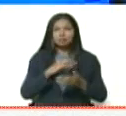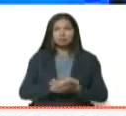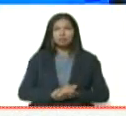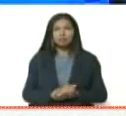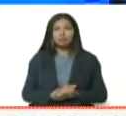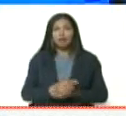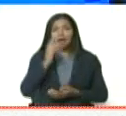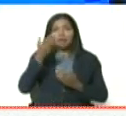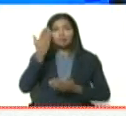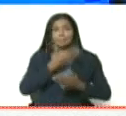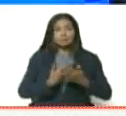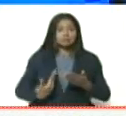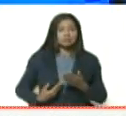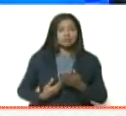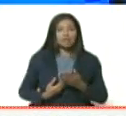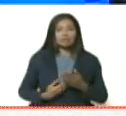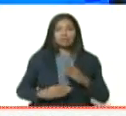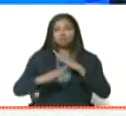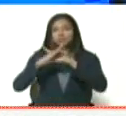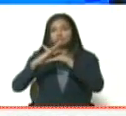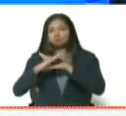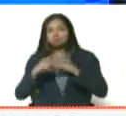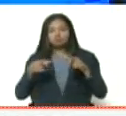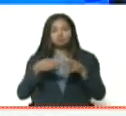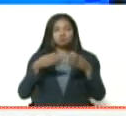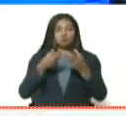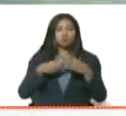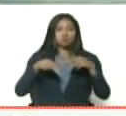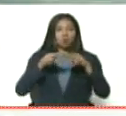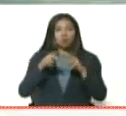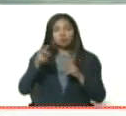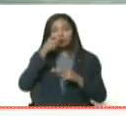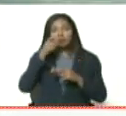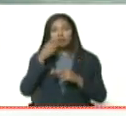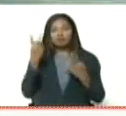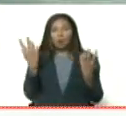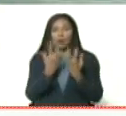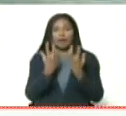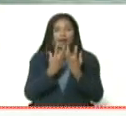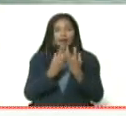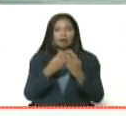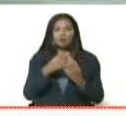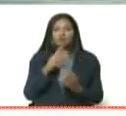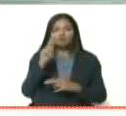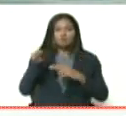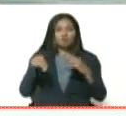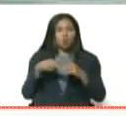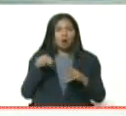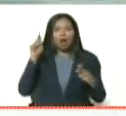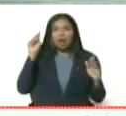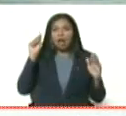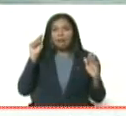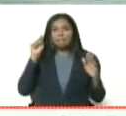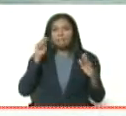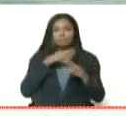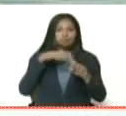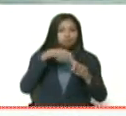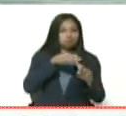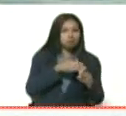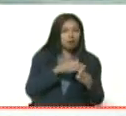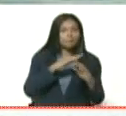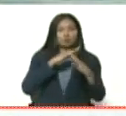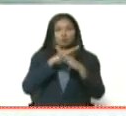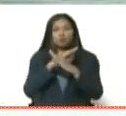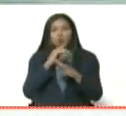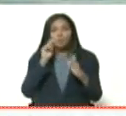con sanciones del Consejo de Seguridad, con dos guerras militares, jamás se le prohibió, jamás se le persiguió para que